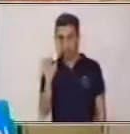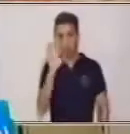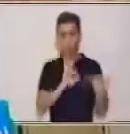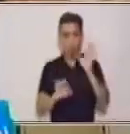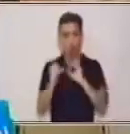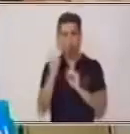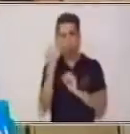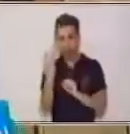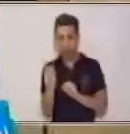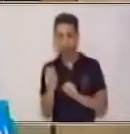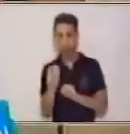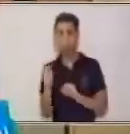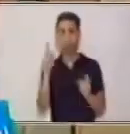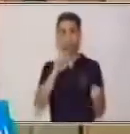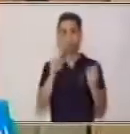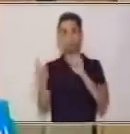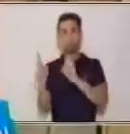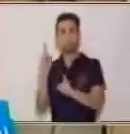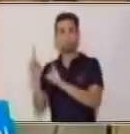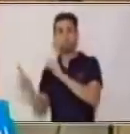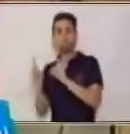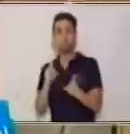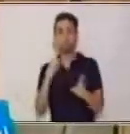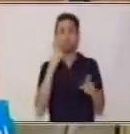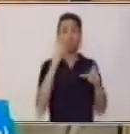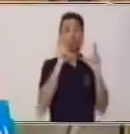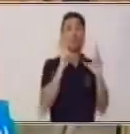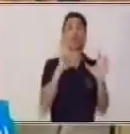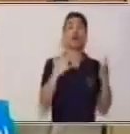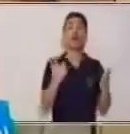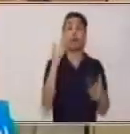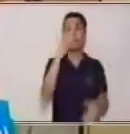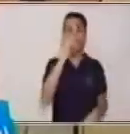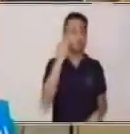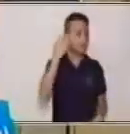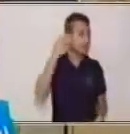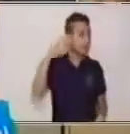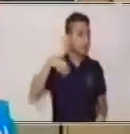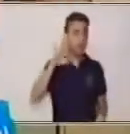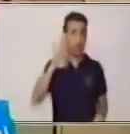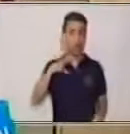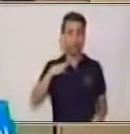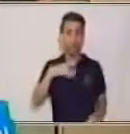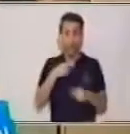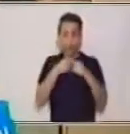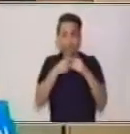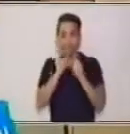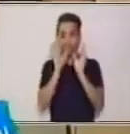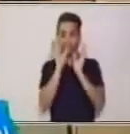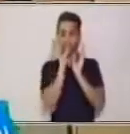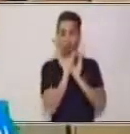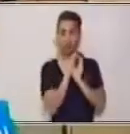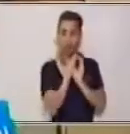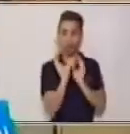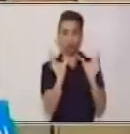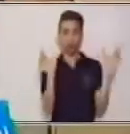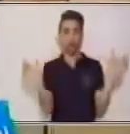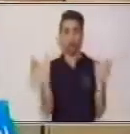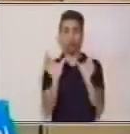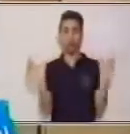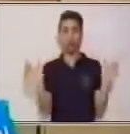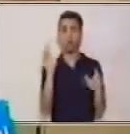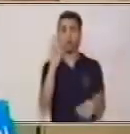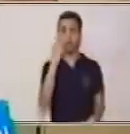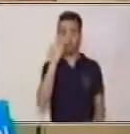tener mucho cuidado con el signo que tenemos en el centro del binomio, para que de esa manera nosotros